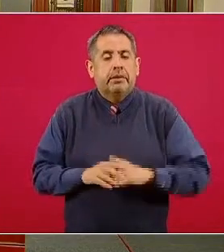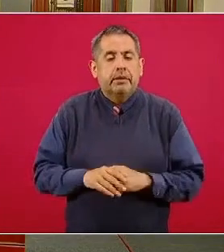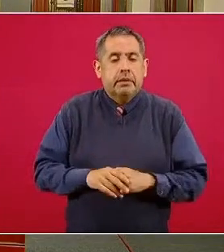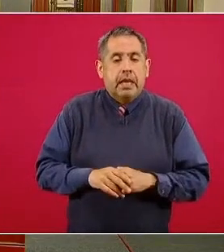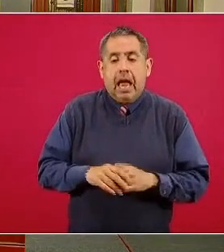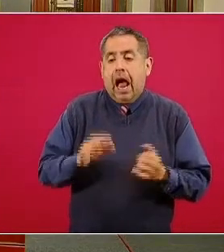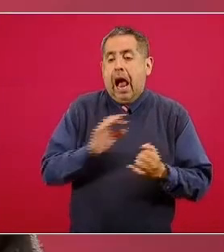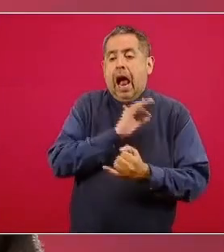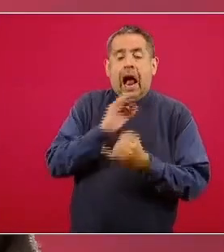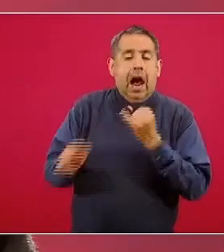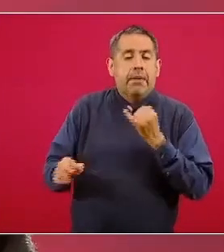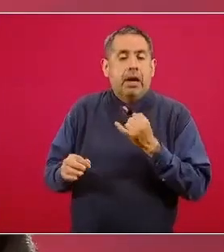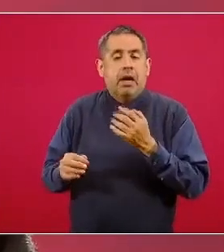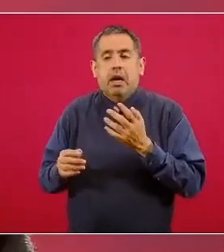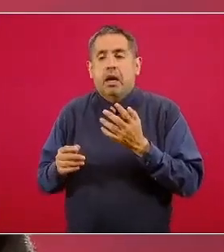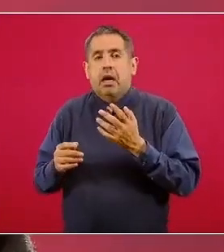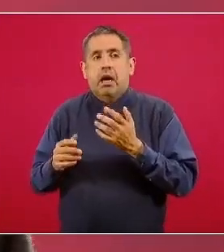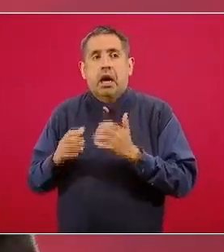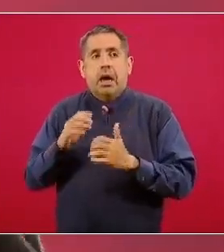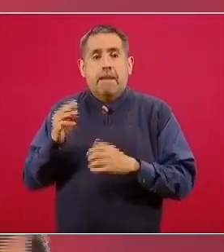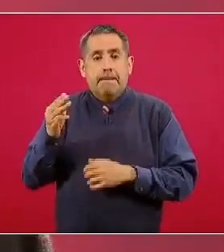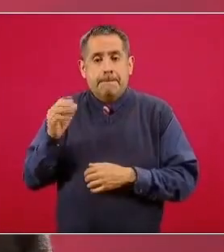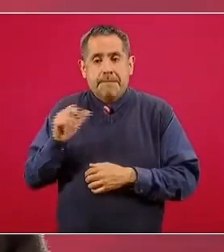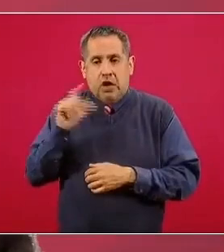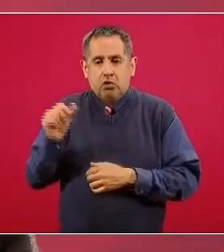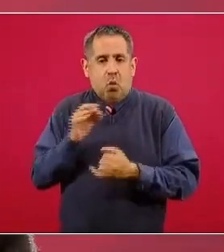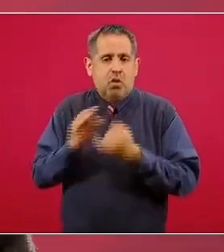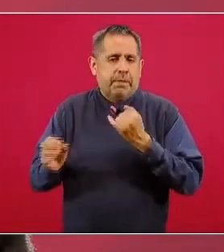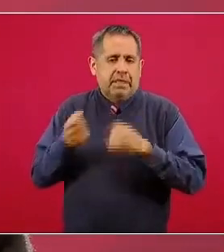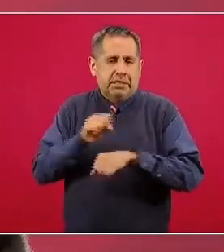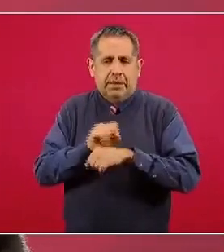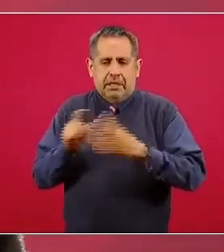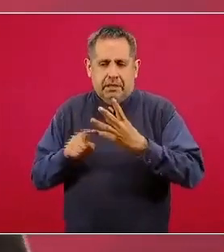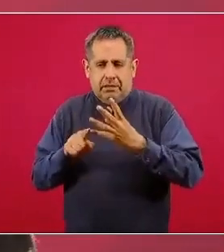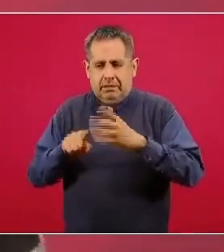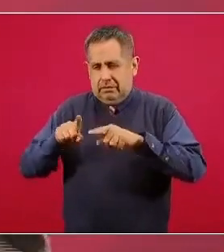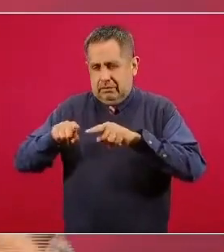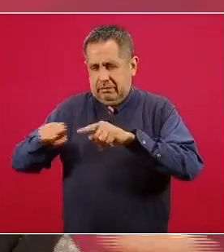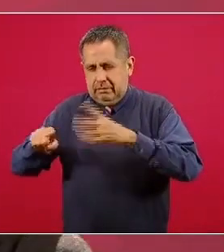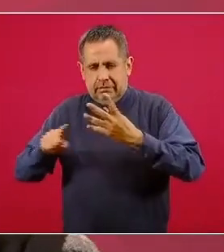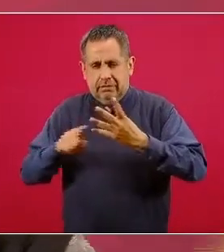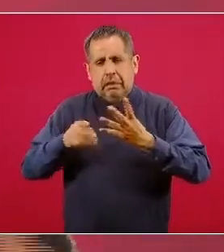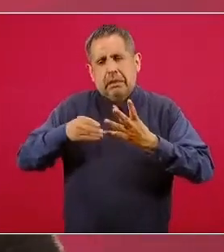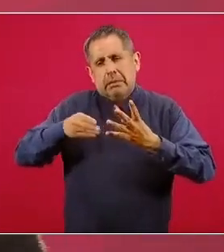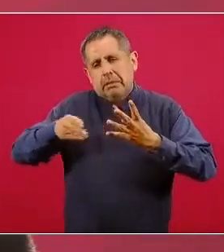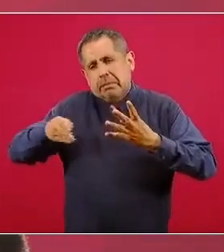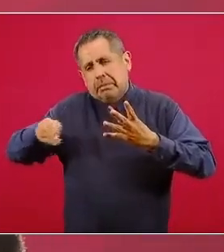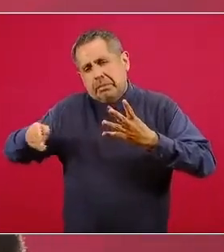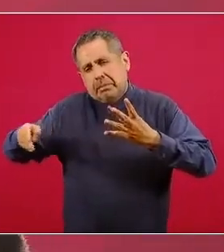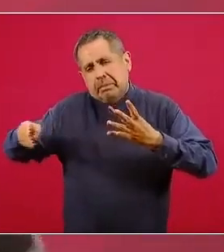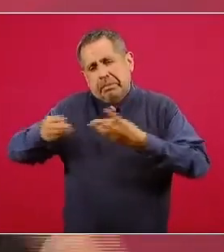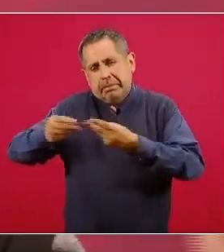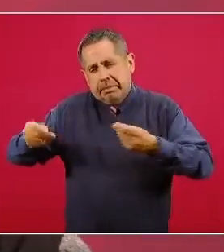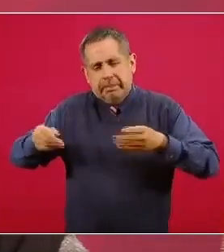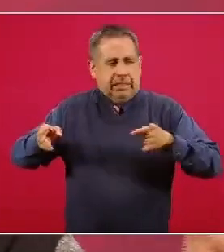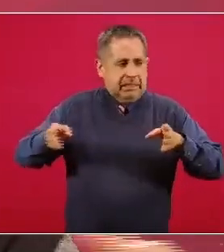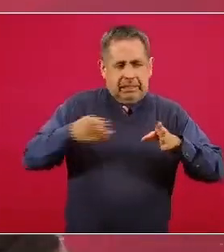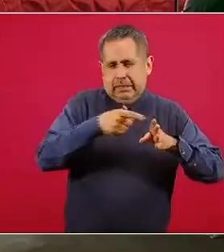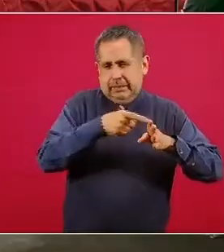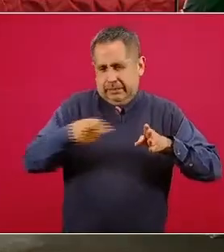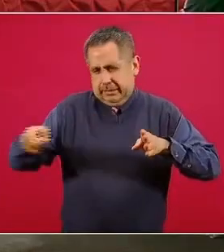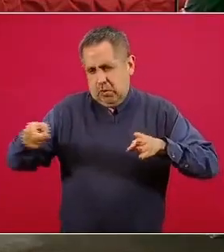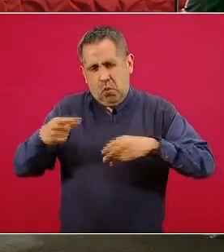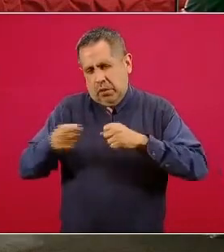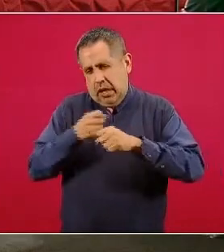en la última semana de marzo. También es arbitrario que uno lo plantee en eso, porque sigue un poco la transmisión a lo largo del